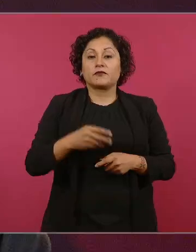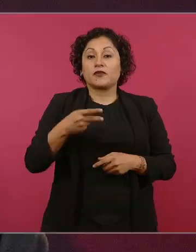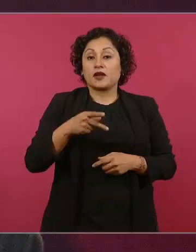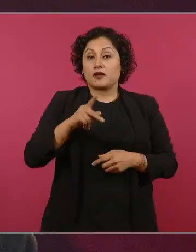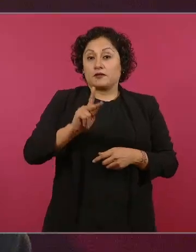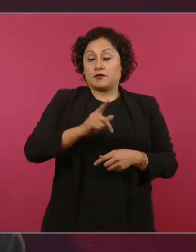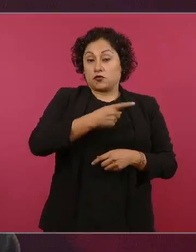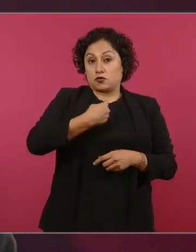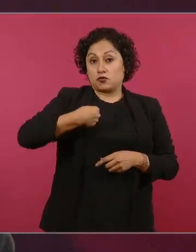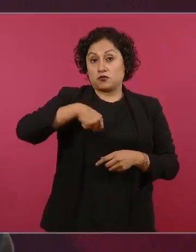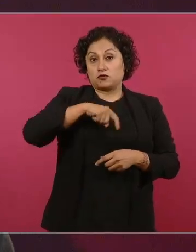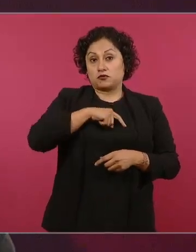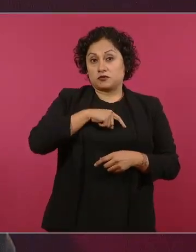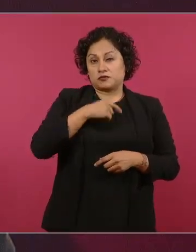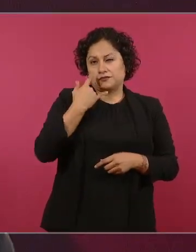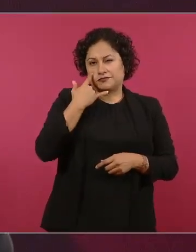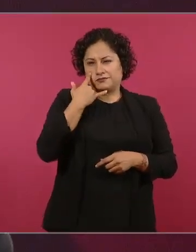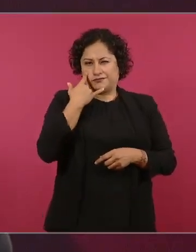extrañarnos.